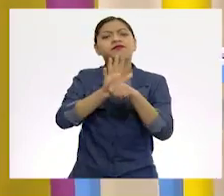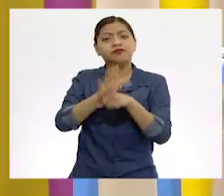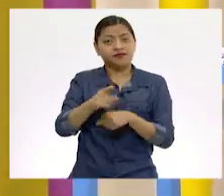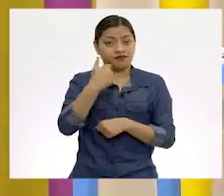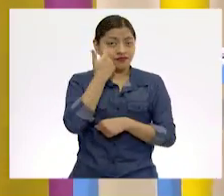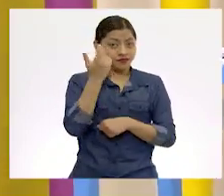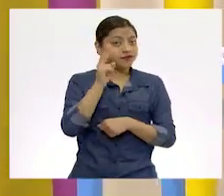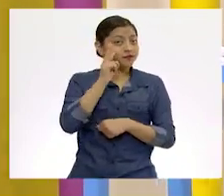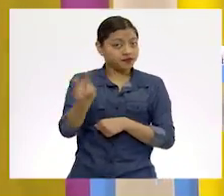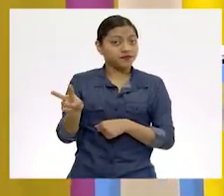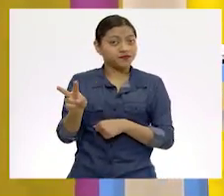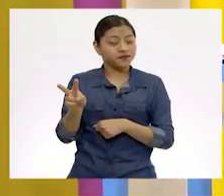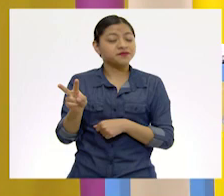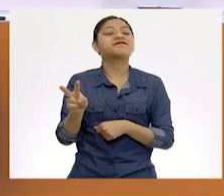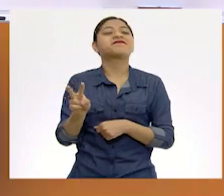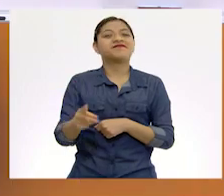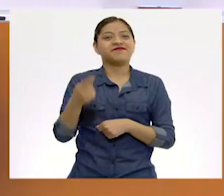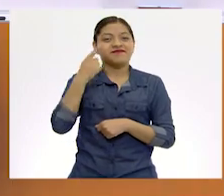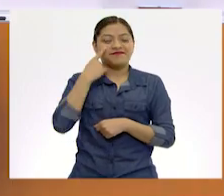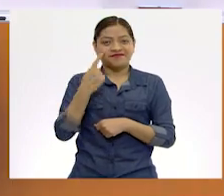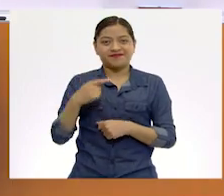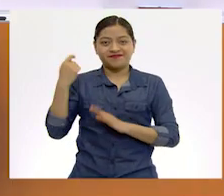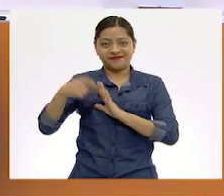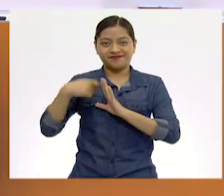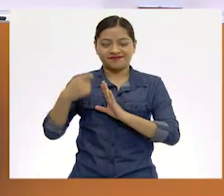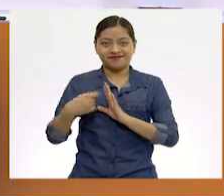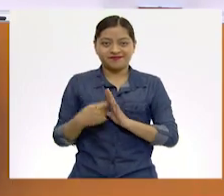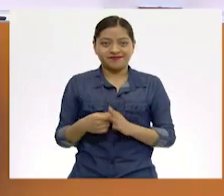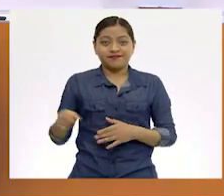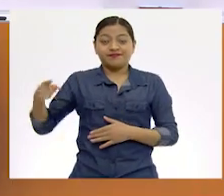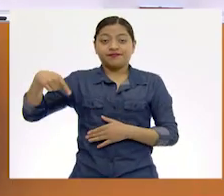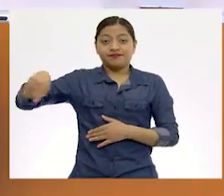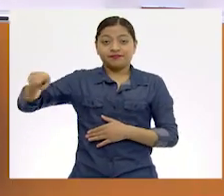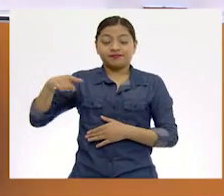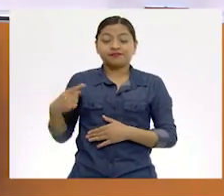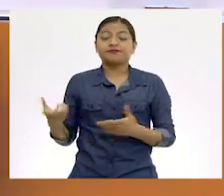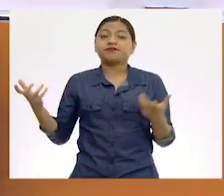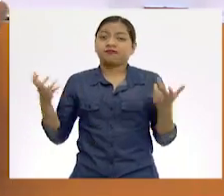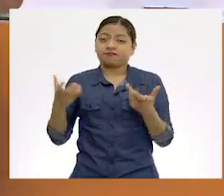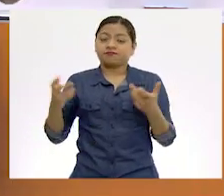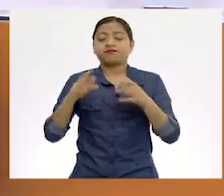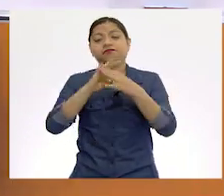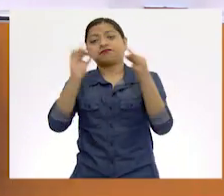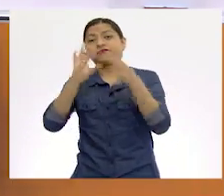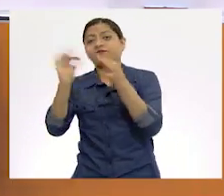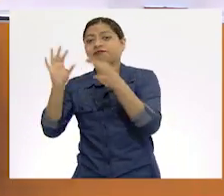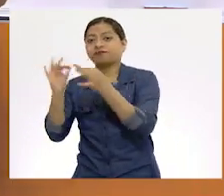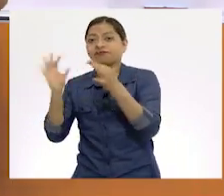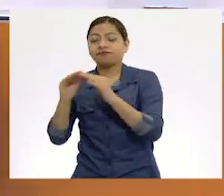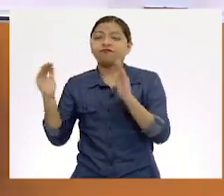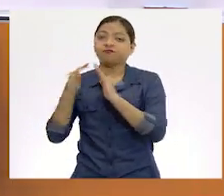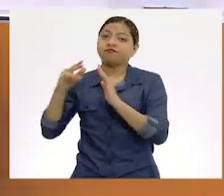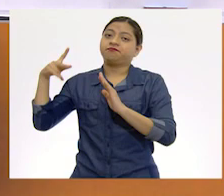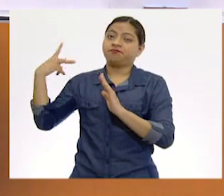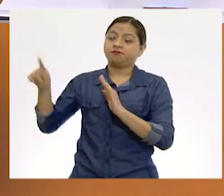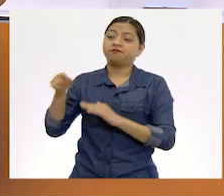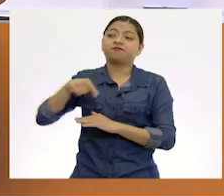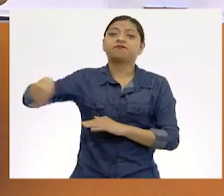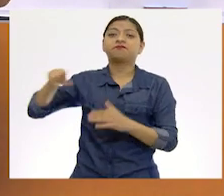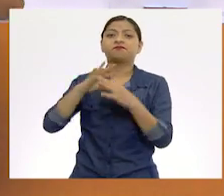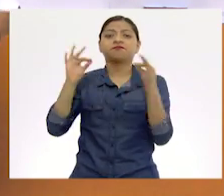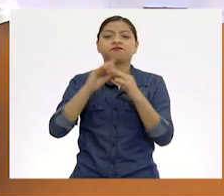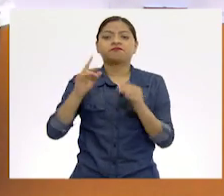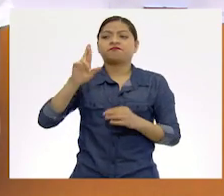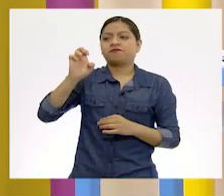me encantaría escucharlos. Te invito a ver esta cápsula que prepararon en casa y ellos van a poder explicarnos lo que ellos saben